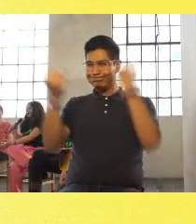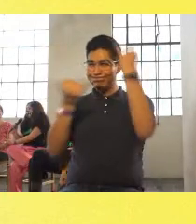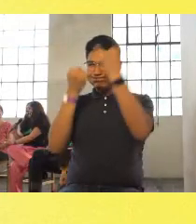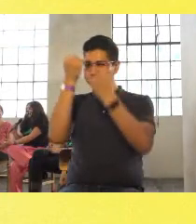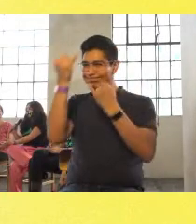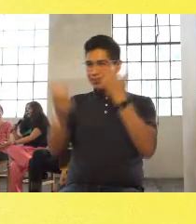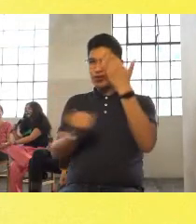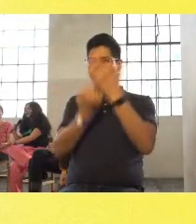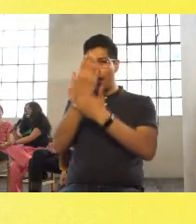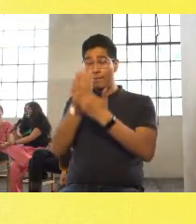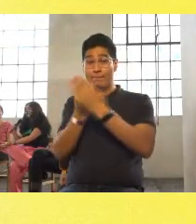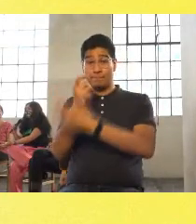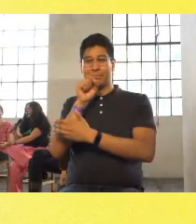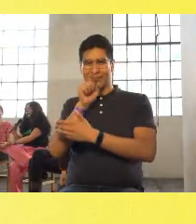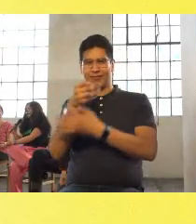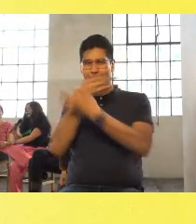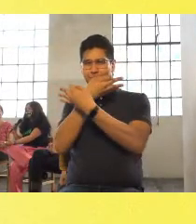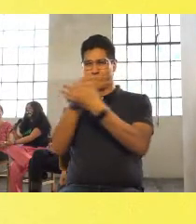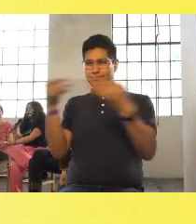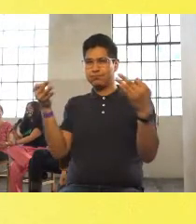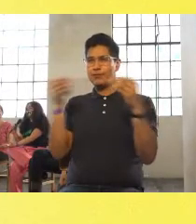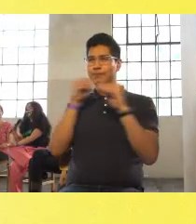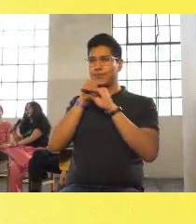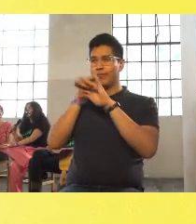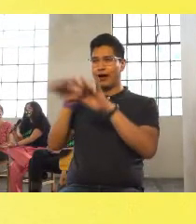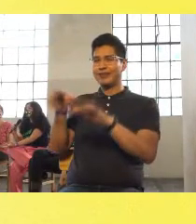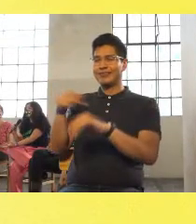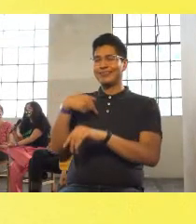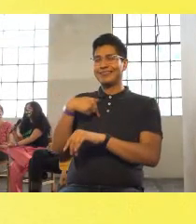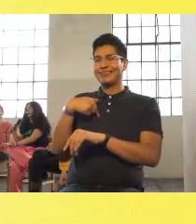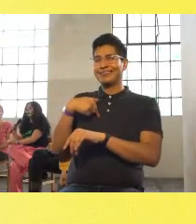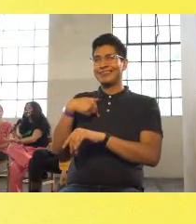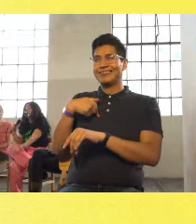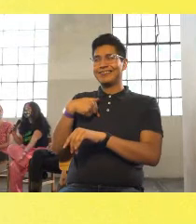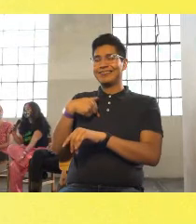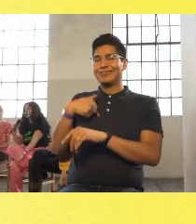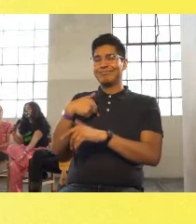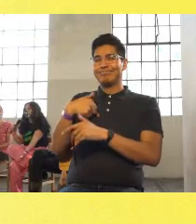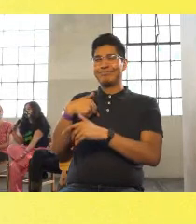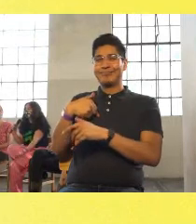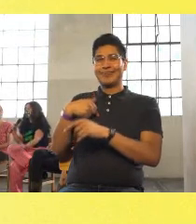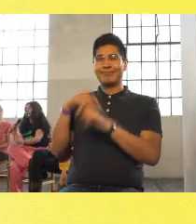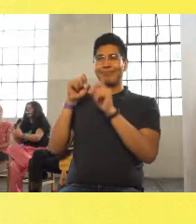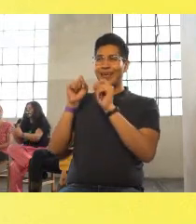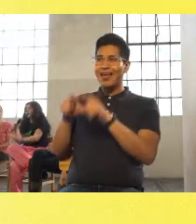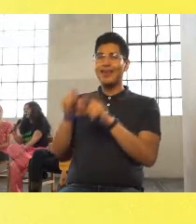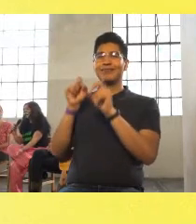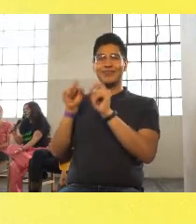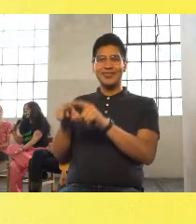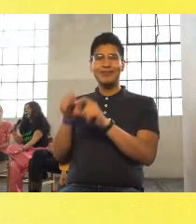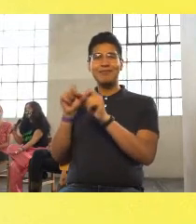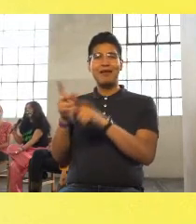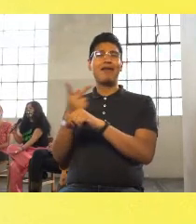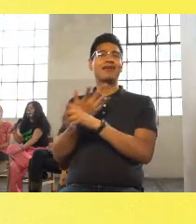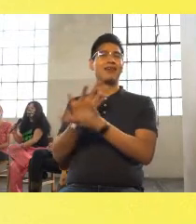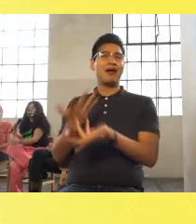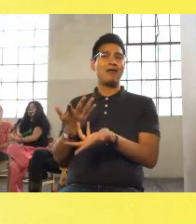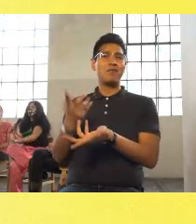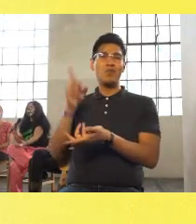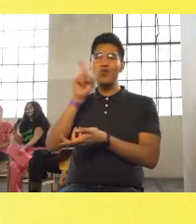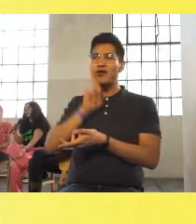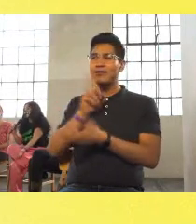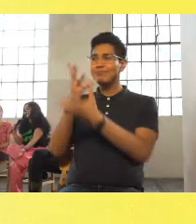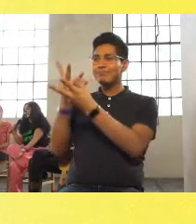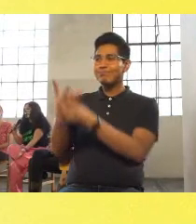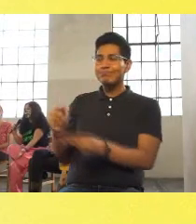publicidad, me cansé solo de estar compartiendo a lo mejor lo que todos hacemos en redes de otra desaparecida. Me